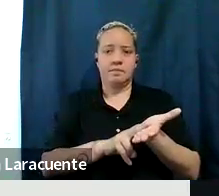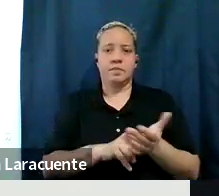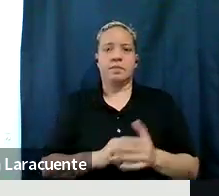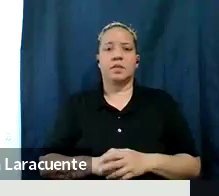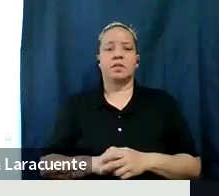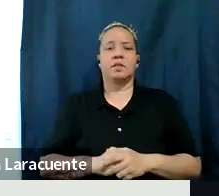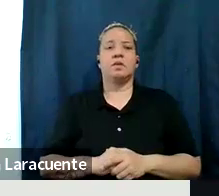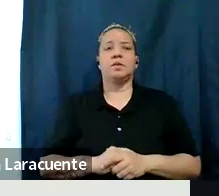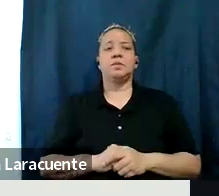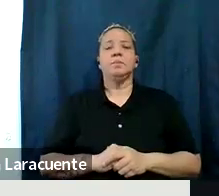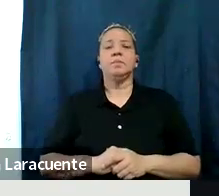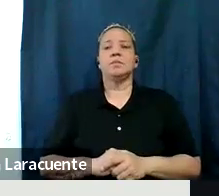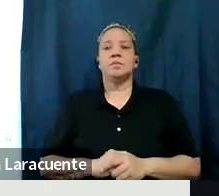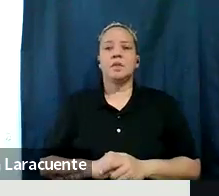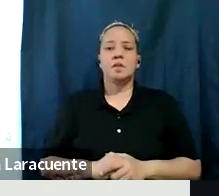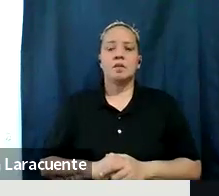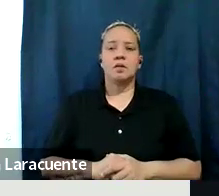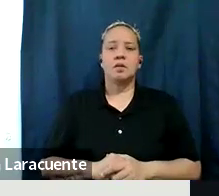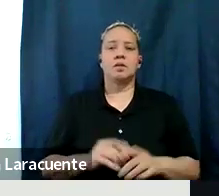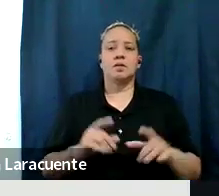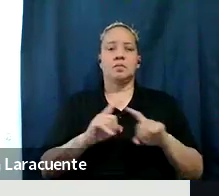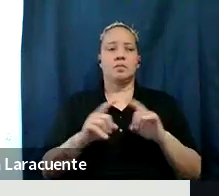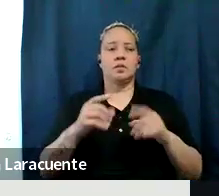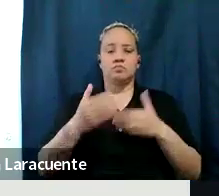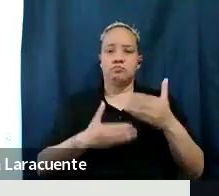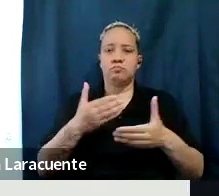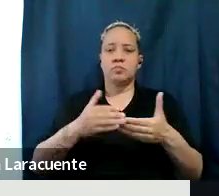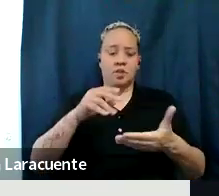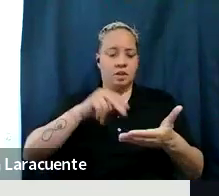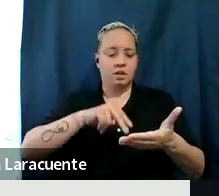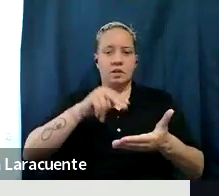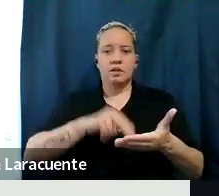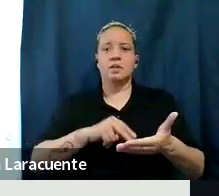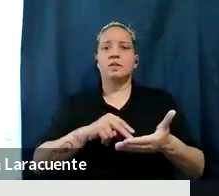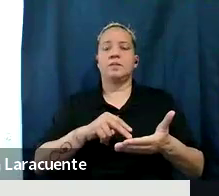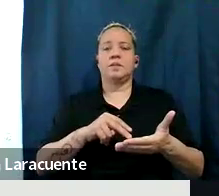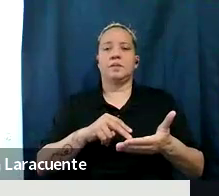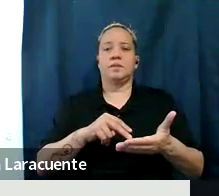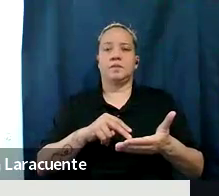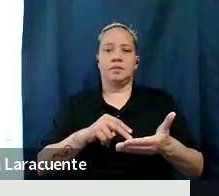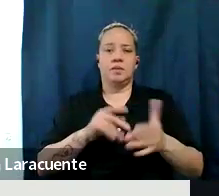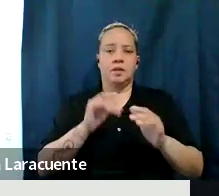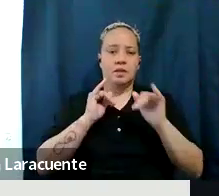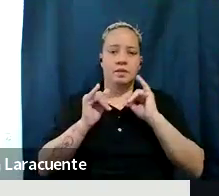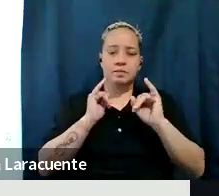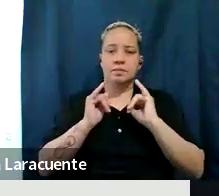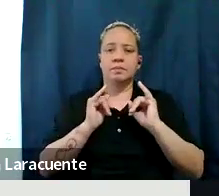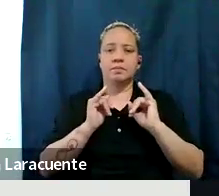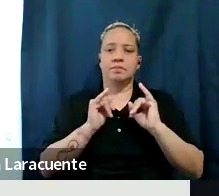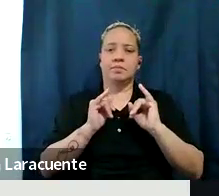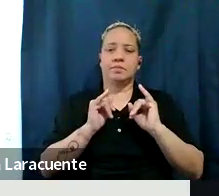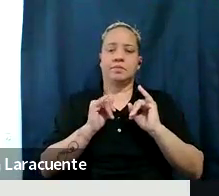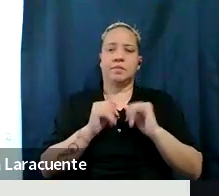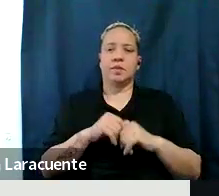pero evidentemente a medida que uno va leyendo la entrevista, es inevitable